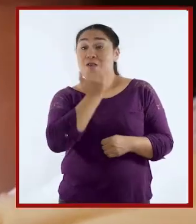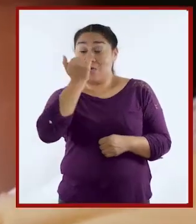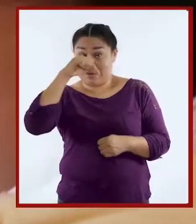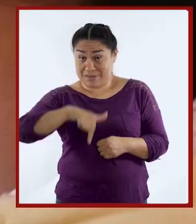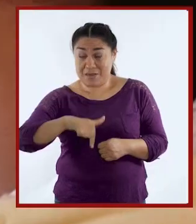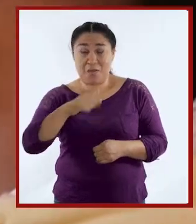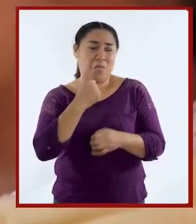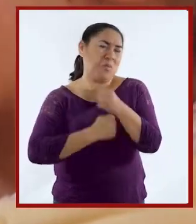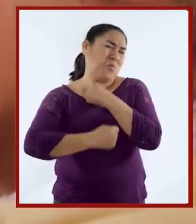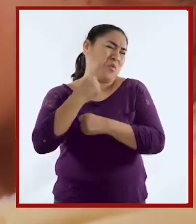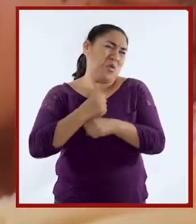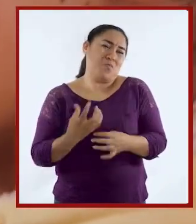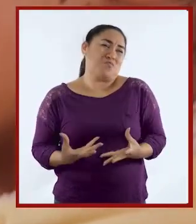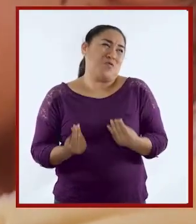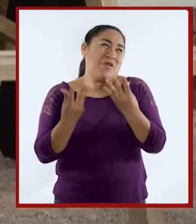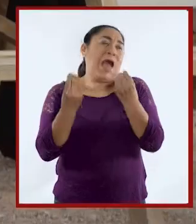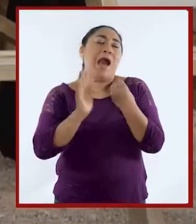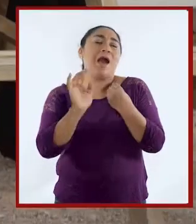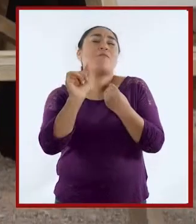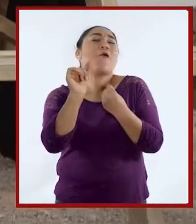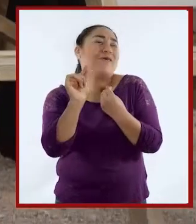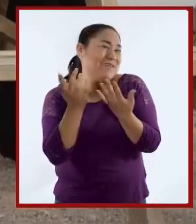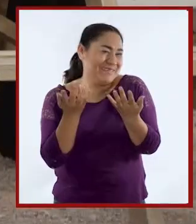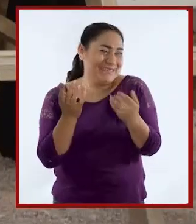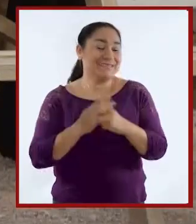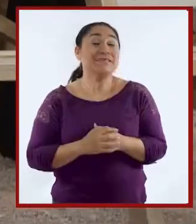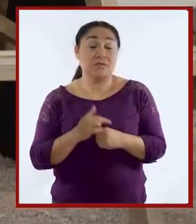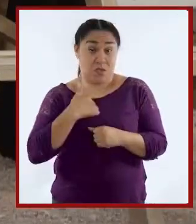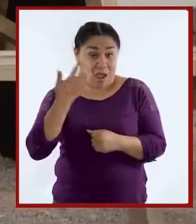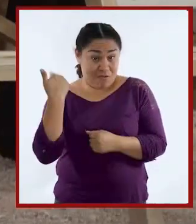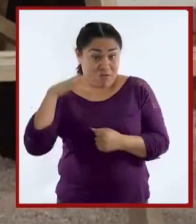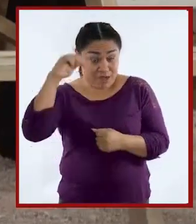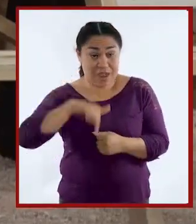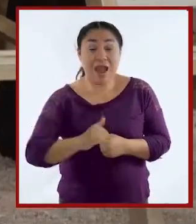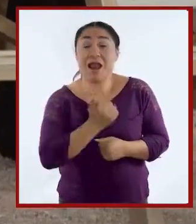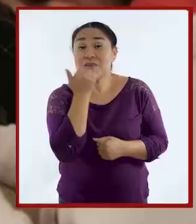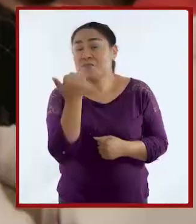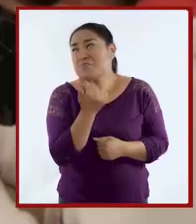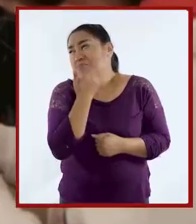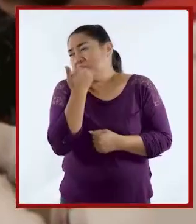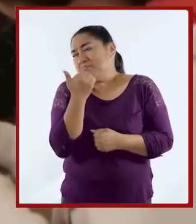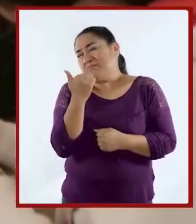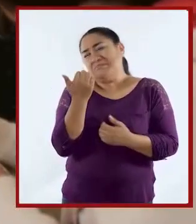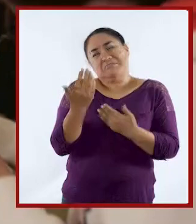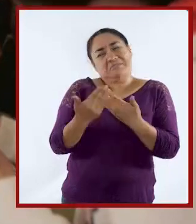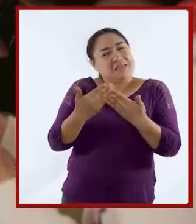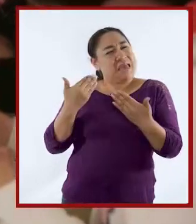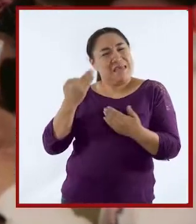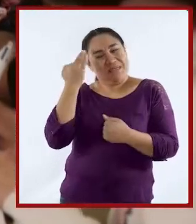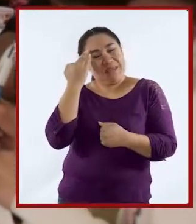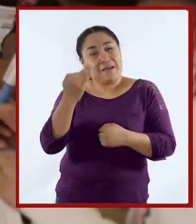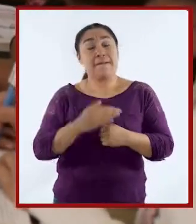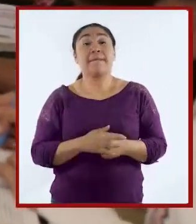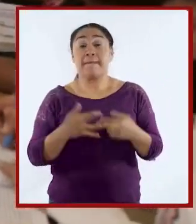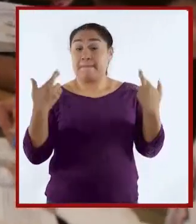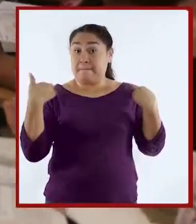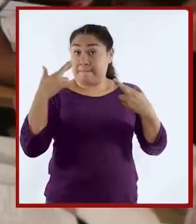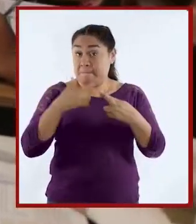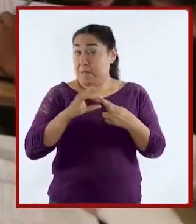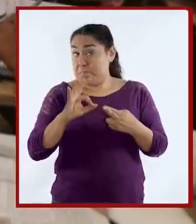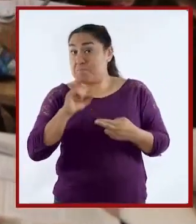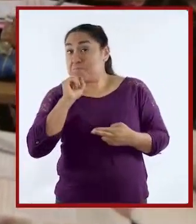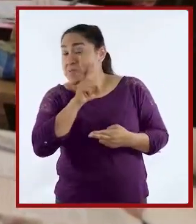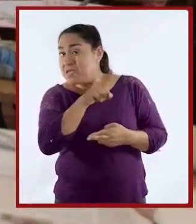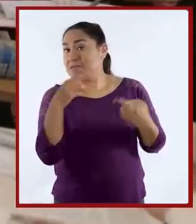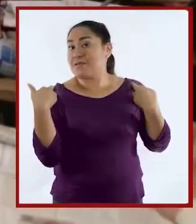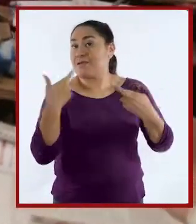escuela hace muchos años, vamos a decir poquitos, pues. Sí, fui alumna hace algunos añitos. Mi